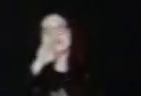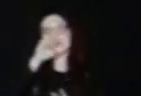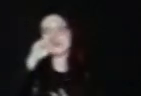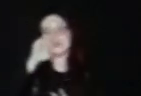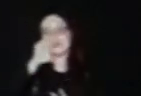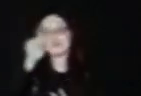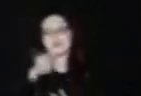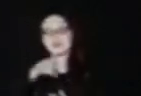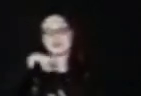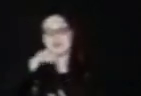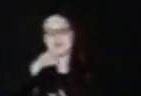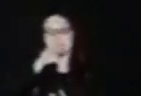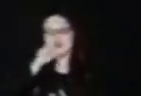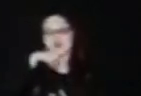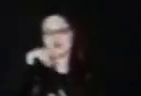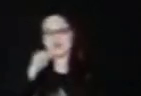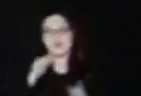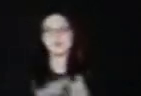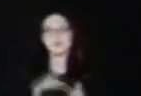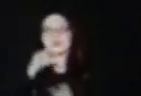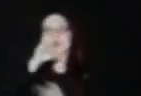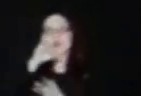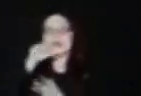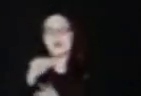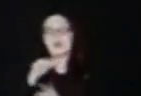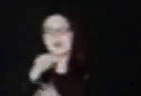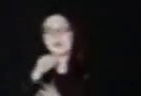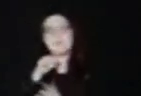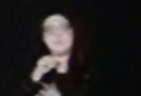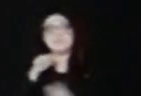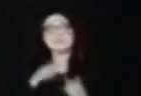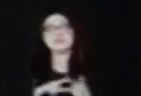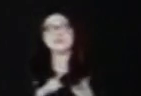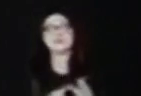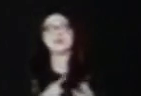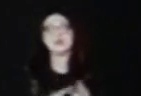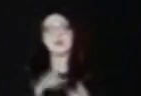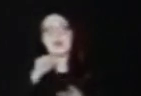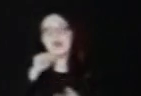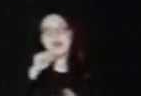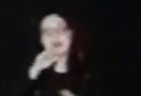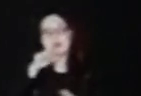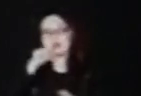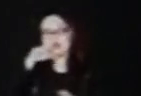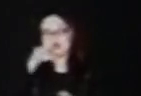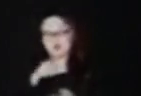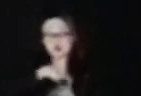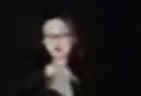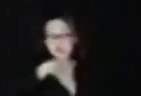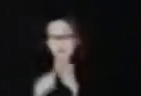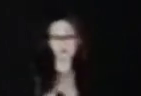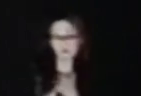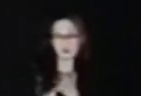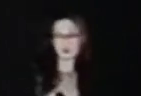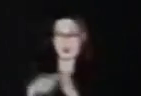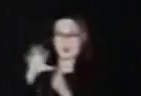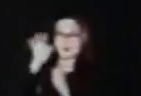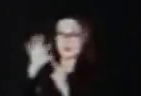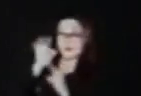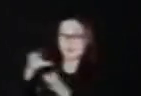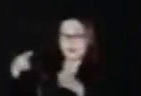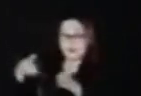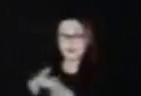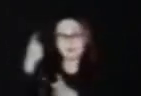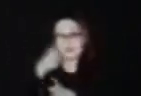Noroña, diputada Lilia Villafuerte Zavala y el diputado Arturo Escobar Vega. Ellos son las comisiones para